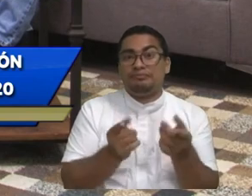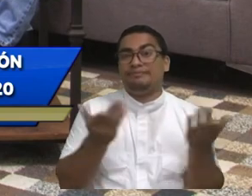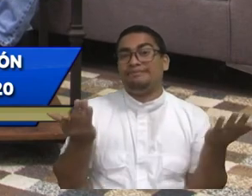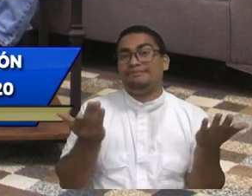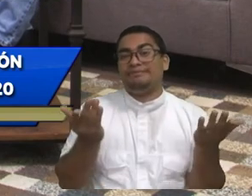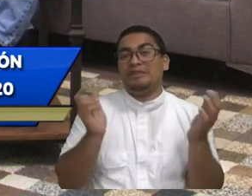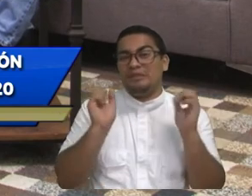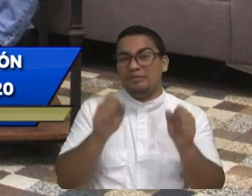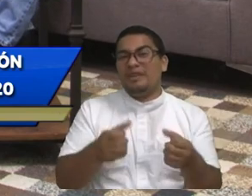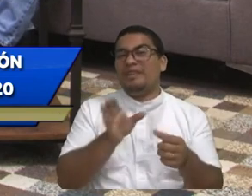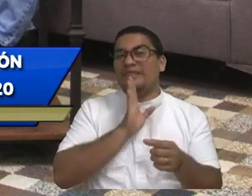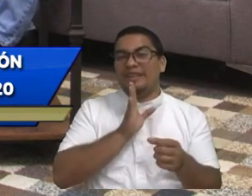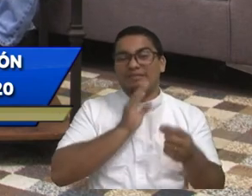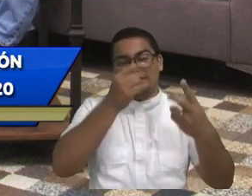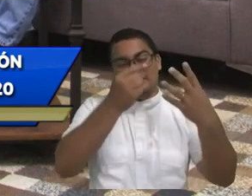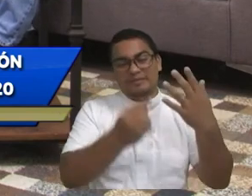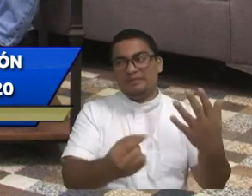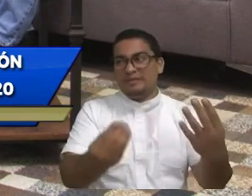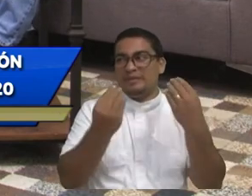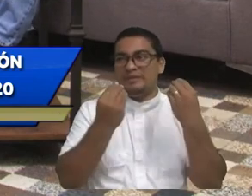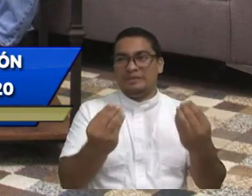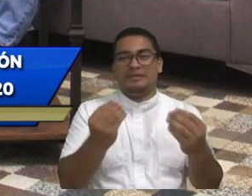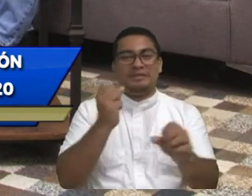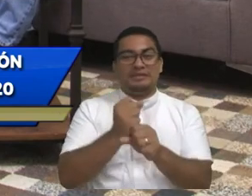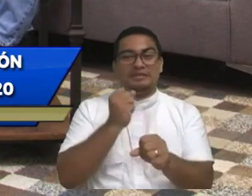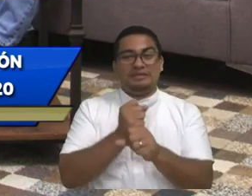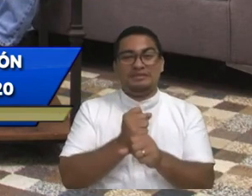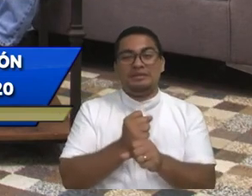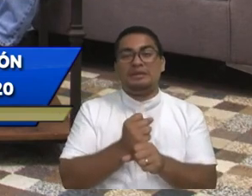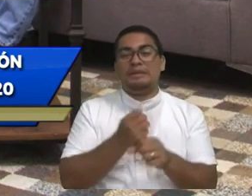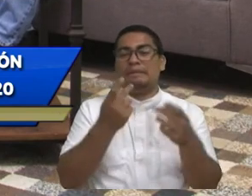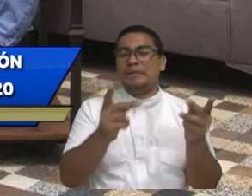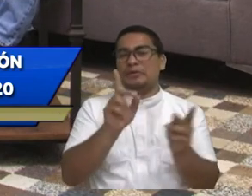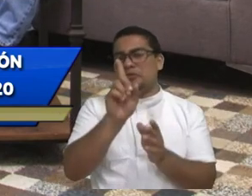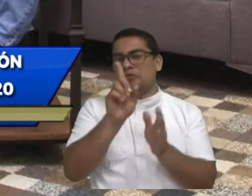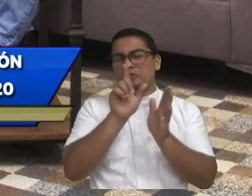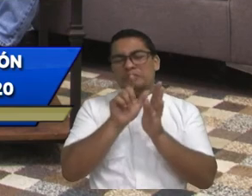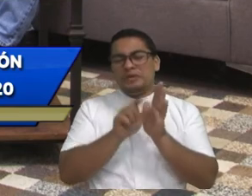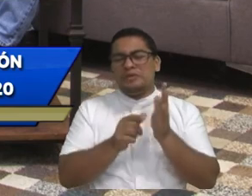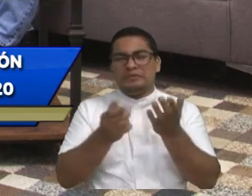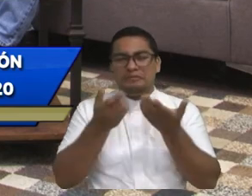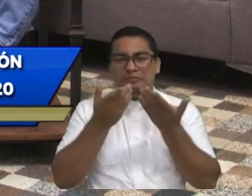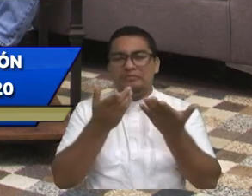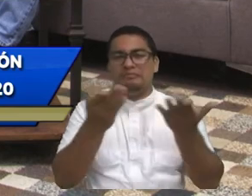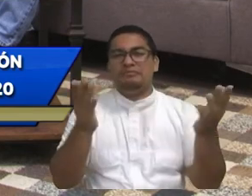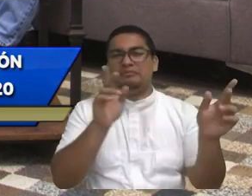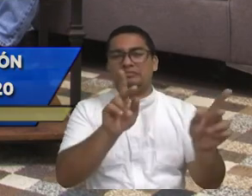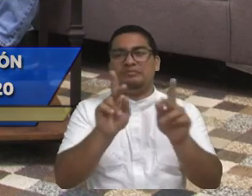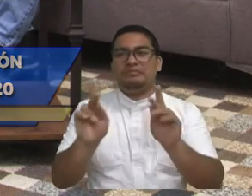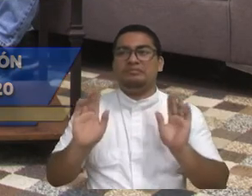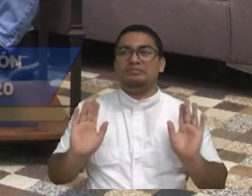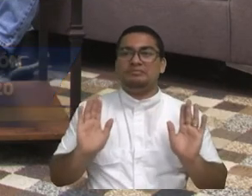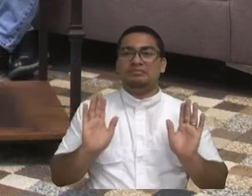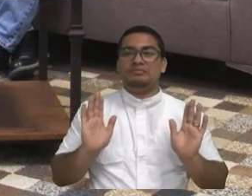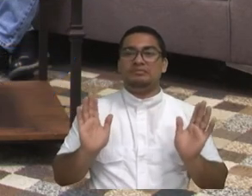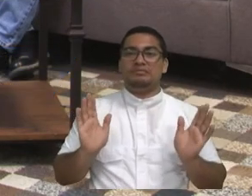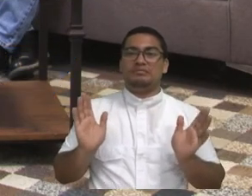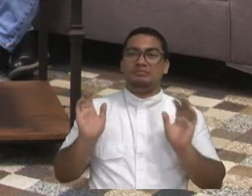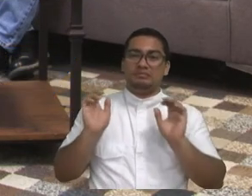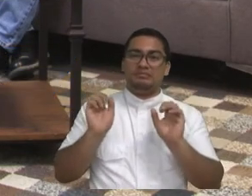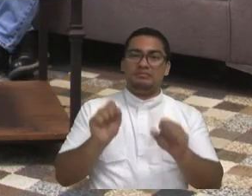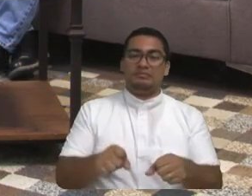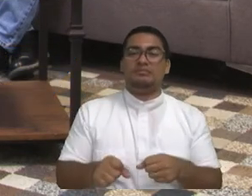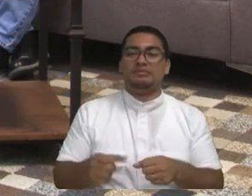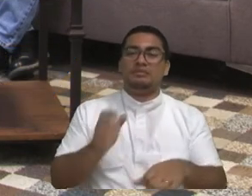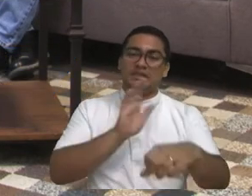podemos claramente bueno mucho de trabajo mencionar preguntó si pudiera enviar un mensaje a nuestra audiencia o abrirle nuevamente el espacio para hacer